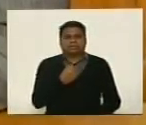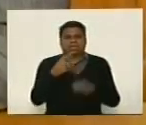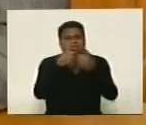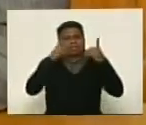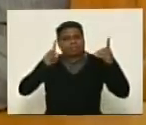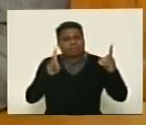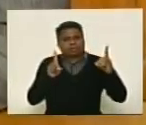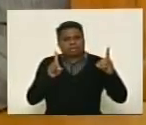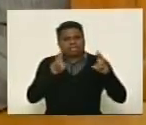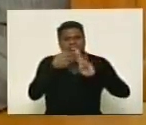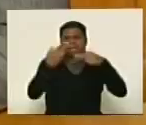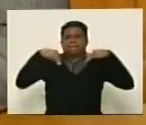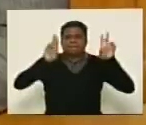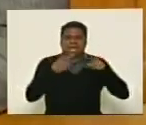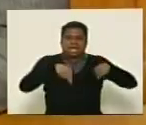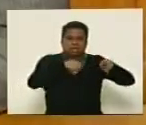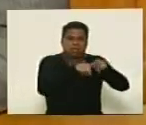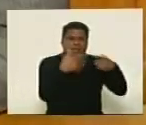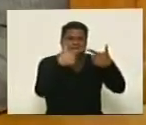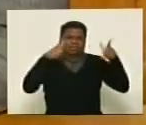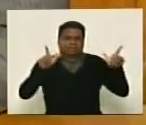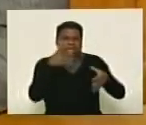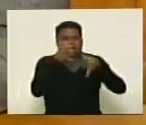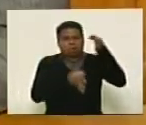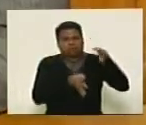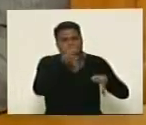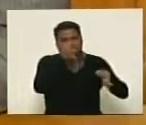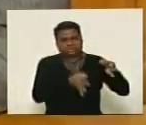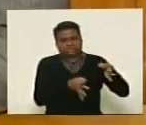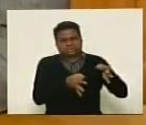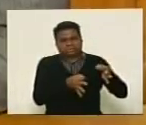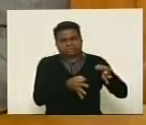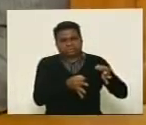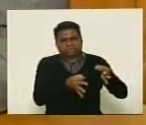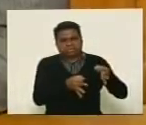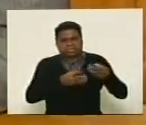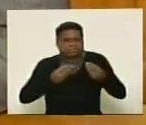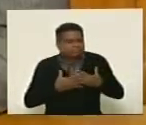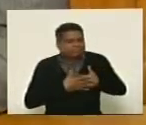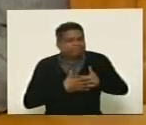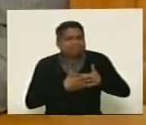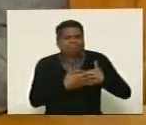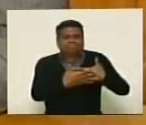democracia, paz, igualdad, libertad, justicia y solidaridad,